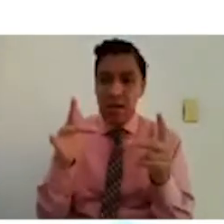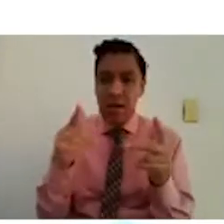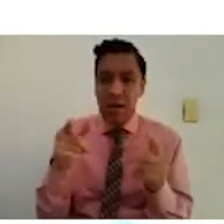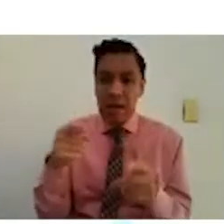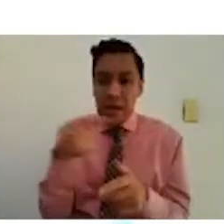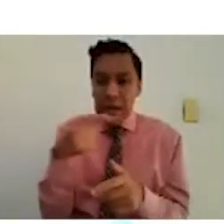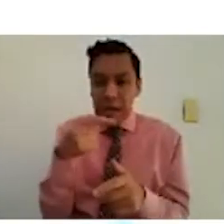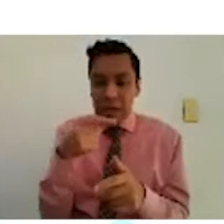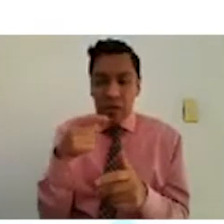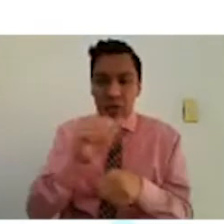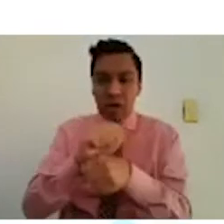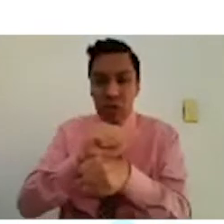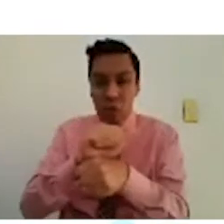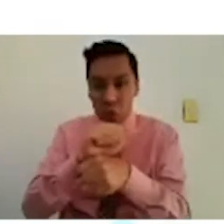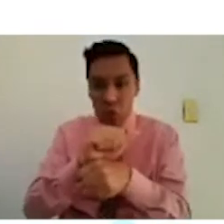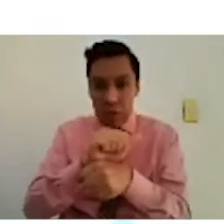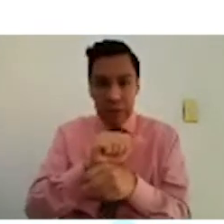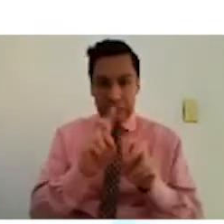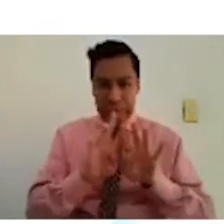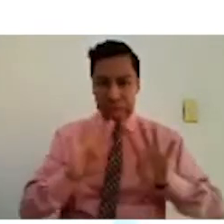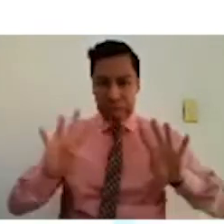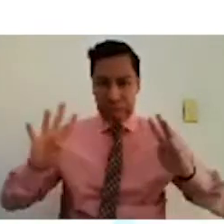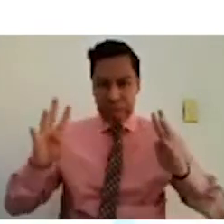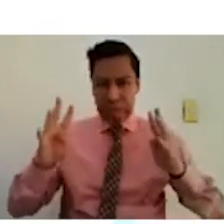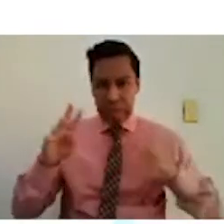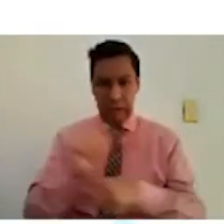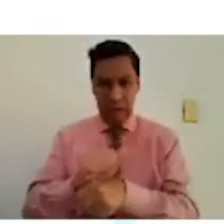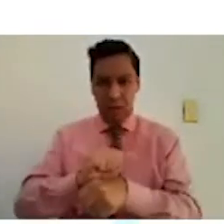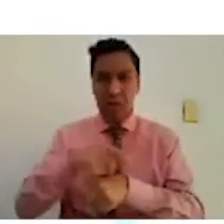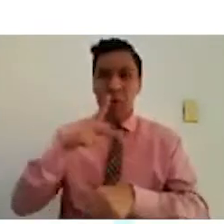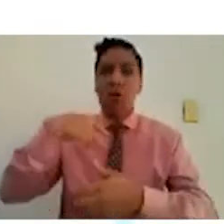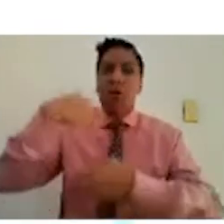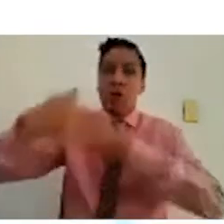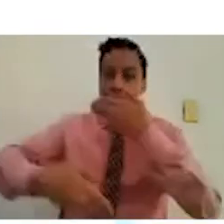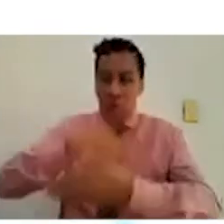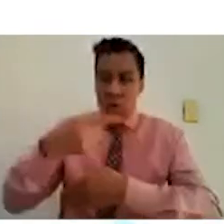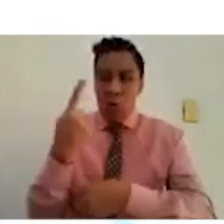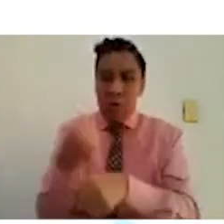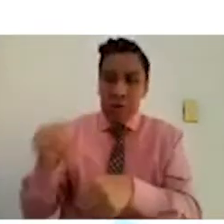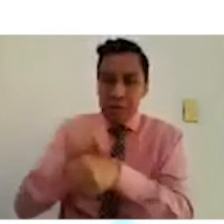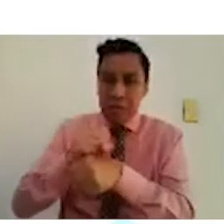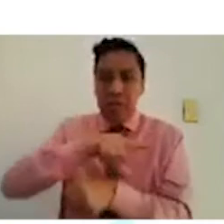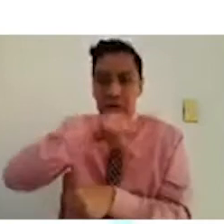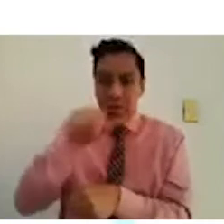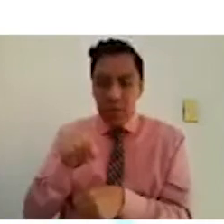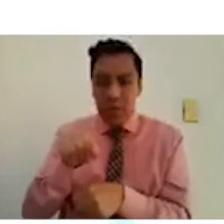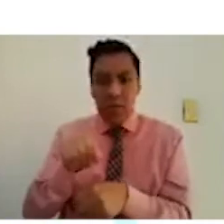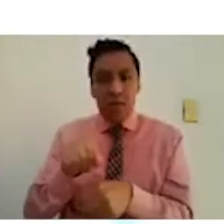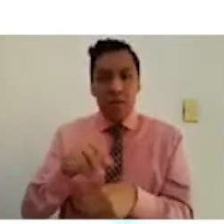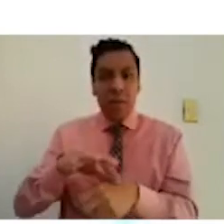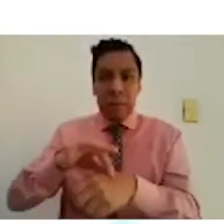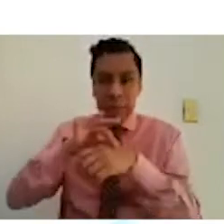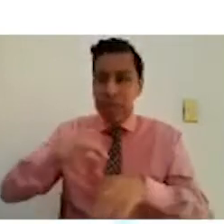militares franceses, pero unas semanas después de haber salido en esta película filmados como tales, realmente